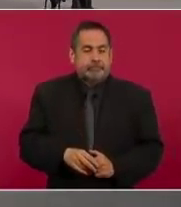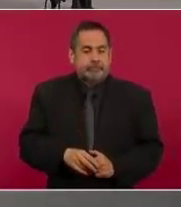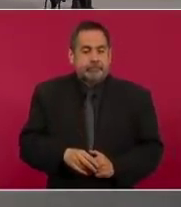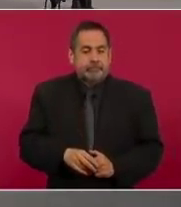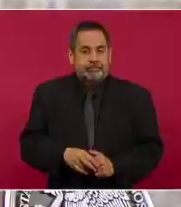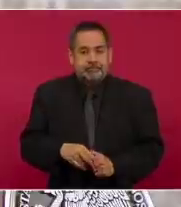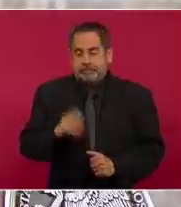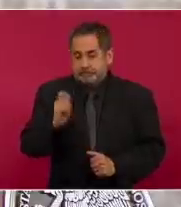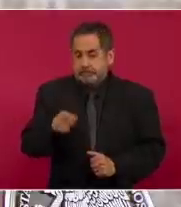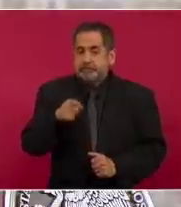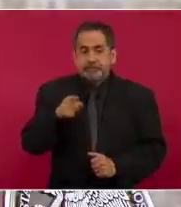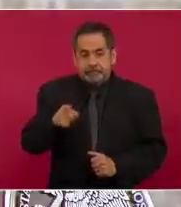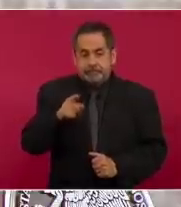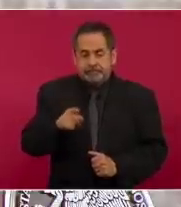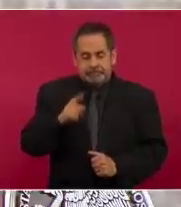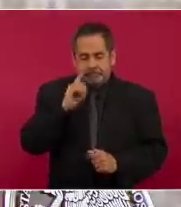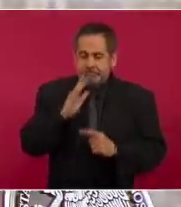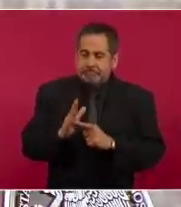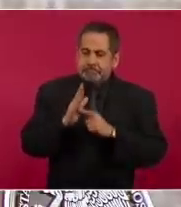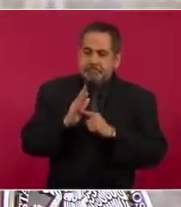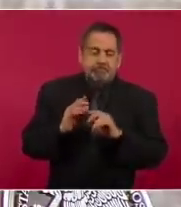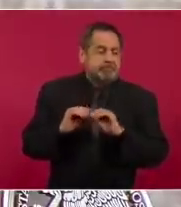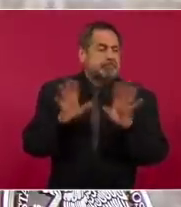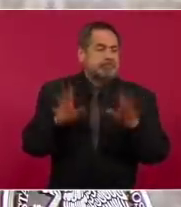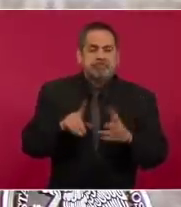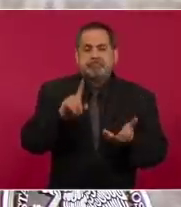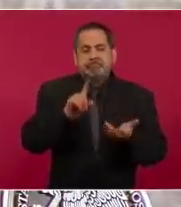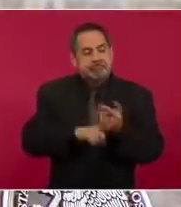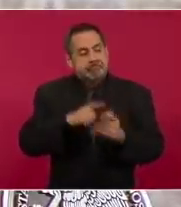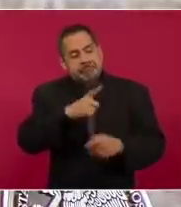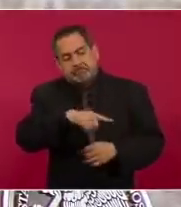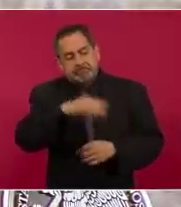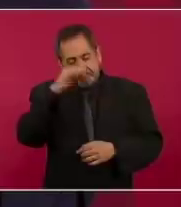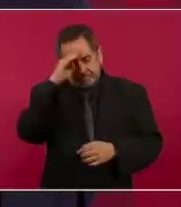es muy representativo de este pensamiento